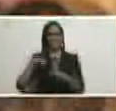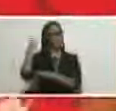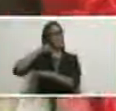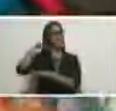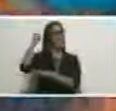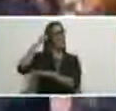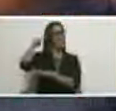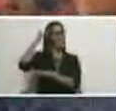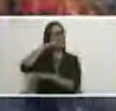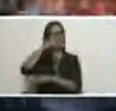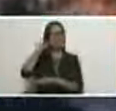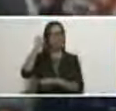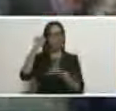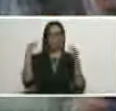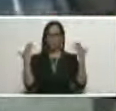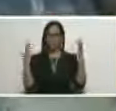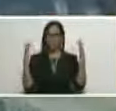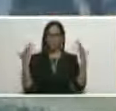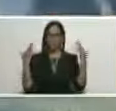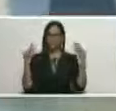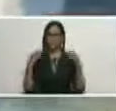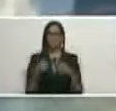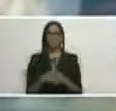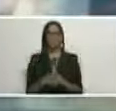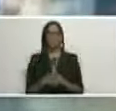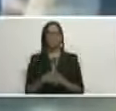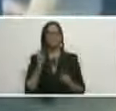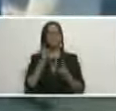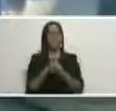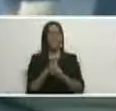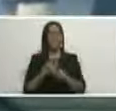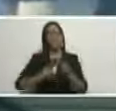Porque miren, desde que salí del aeropuerto,